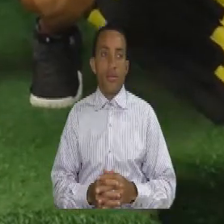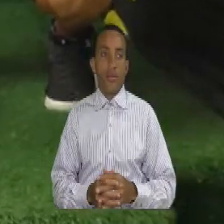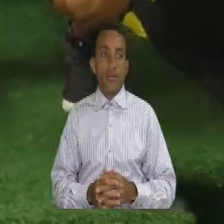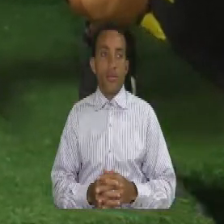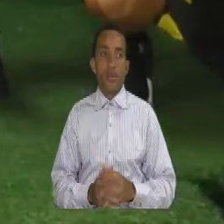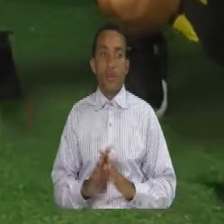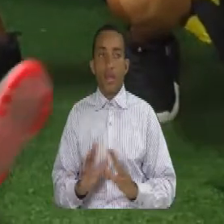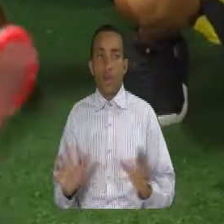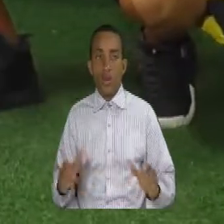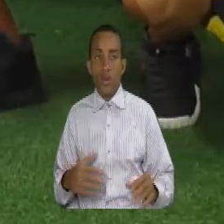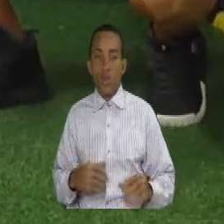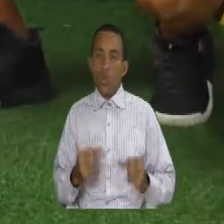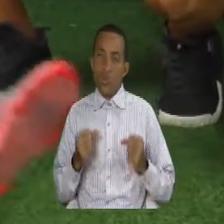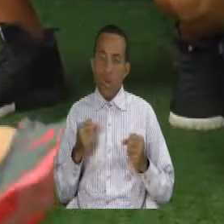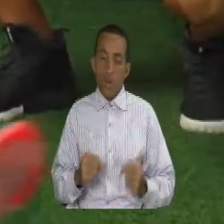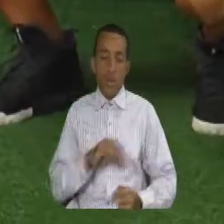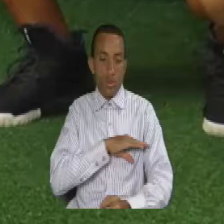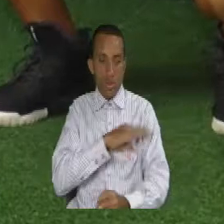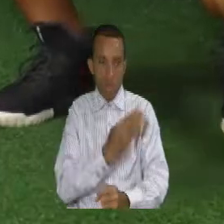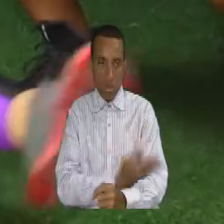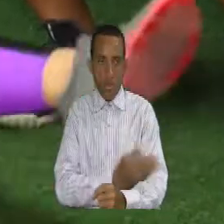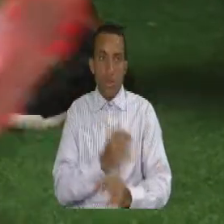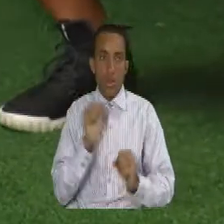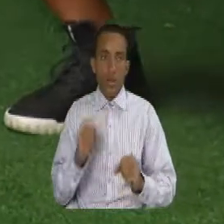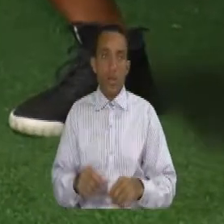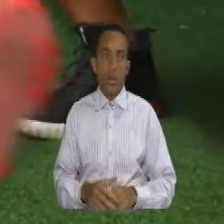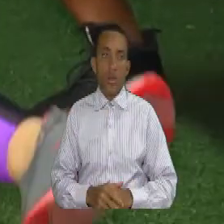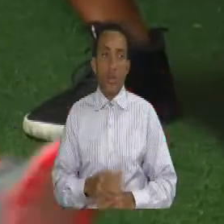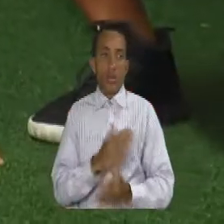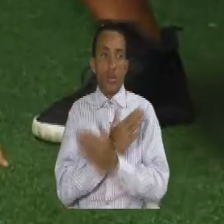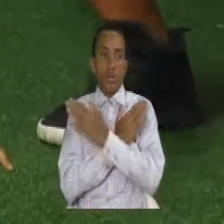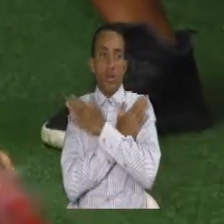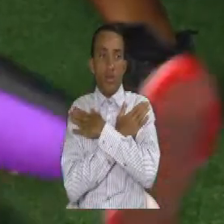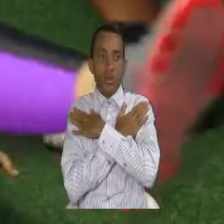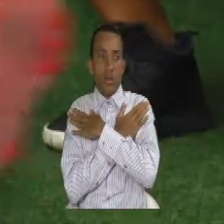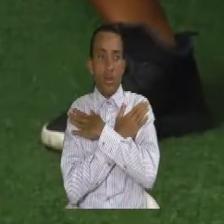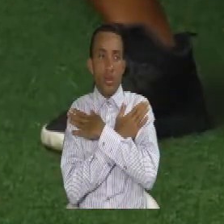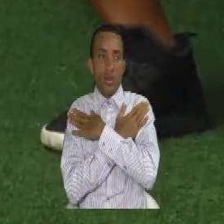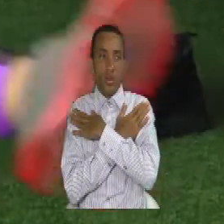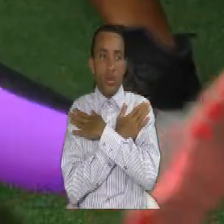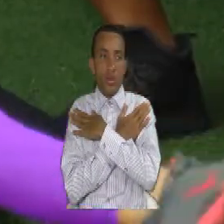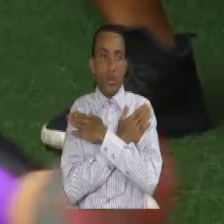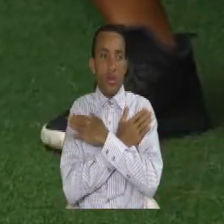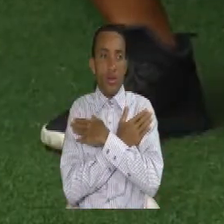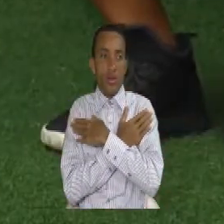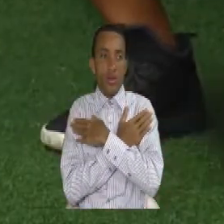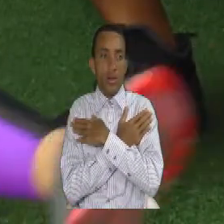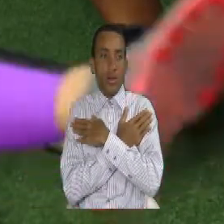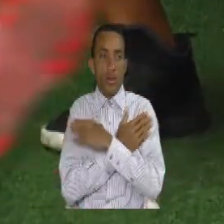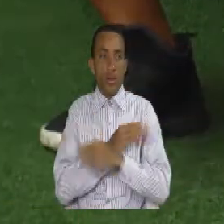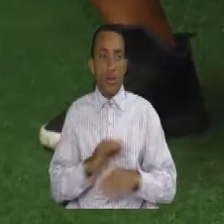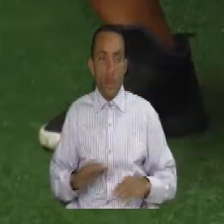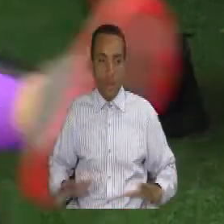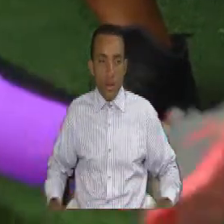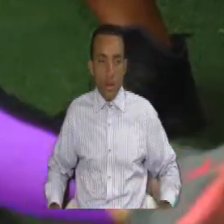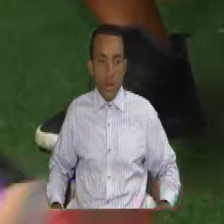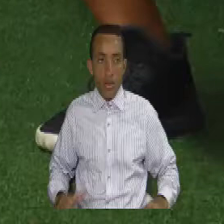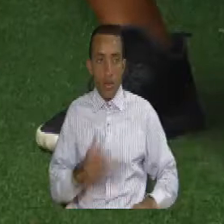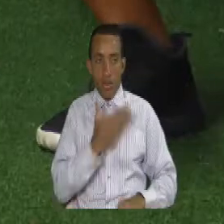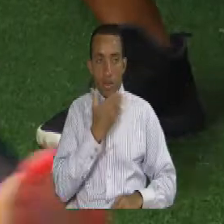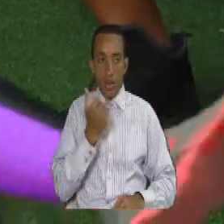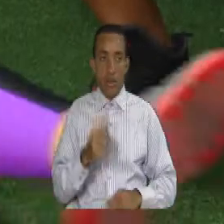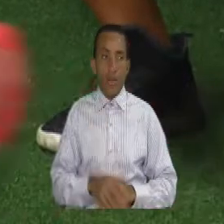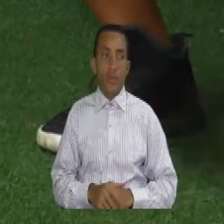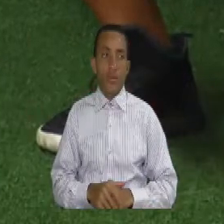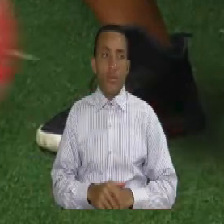yo tengo mayor fuerza, entonces yo me puedo sostener cruzándome los brazos. No hay necesidad de colocar los brazos al piso. Mejor todavía.